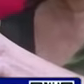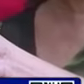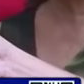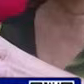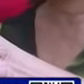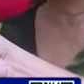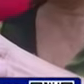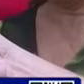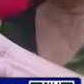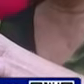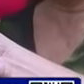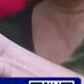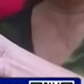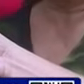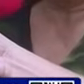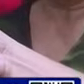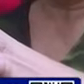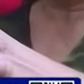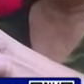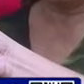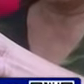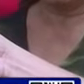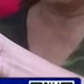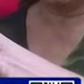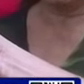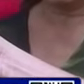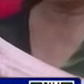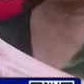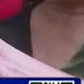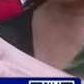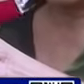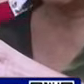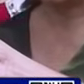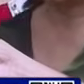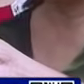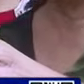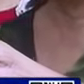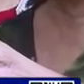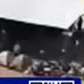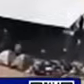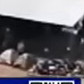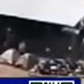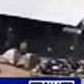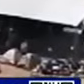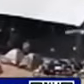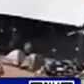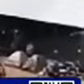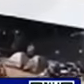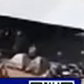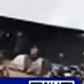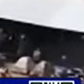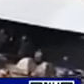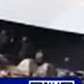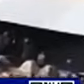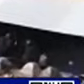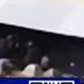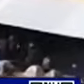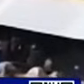No sabemos más nada ahí. Eso fue en la mañana. Hemos ido a la policía, hemos hablado con la policía, con